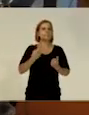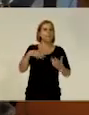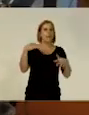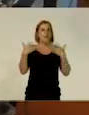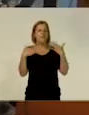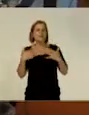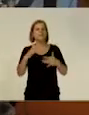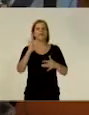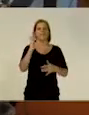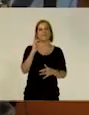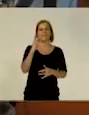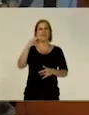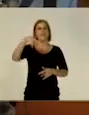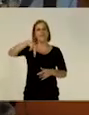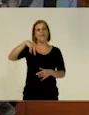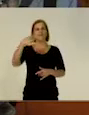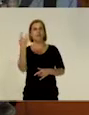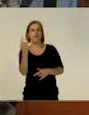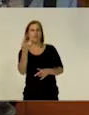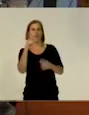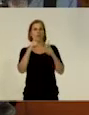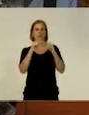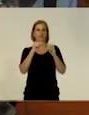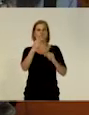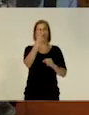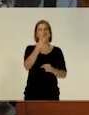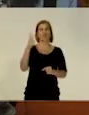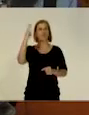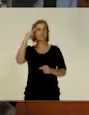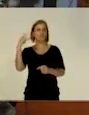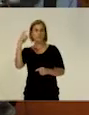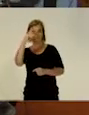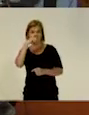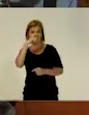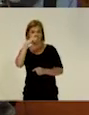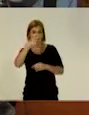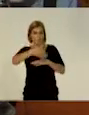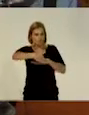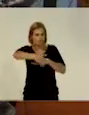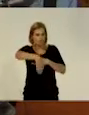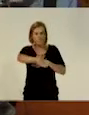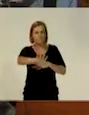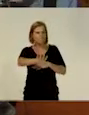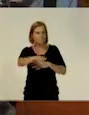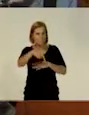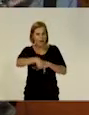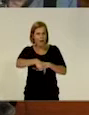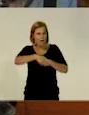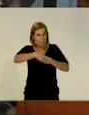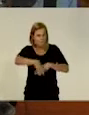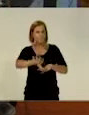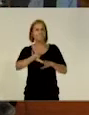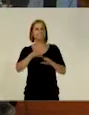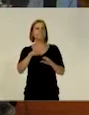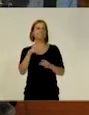no quedar desacreditados ante una decisión que se pueda tomar unilateralmente y que esta realidad que te lleva